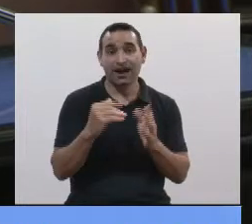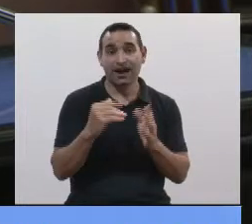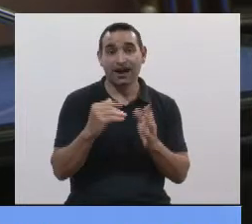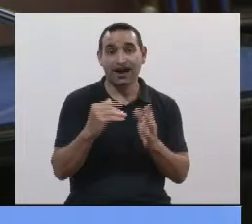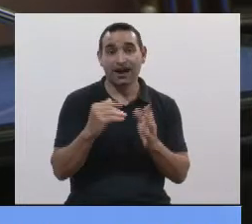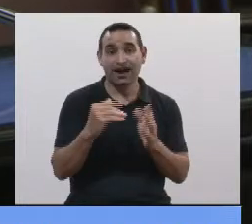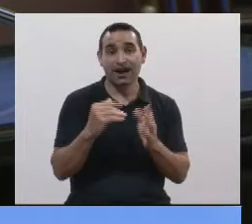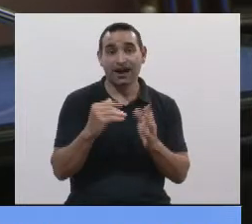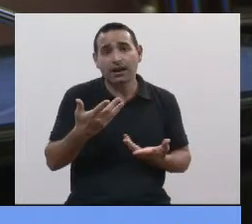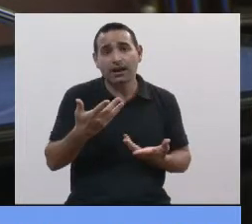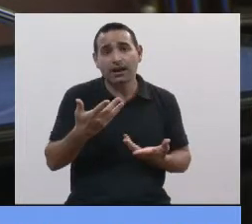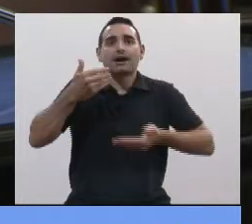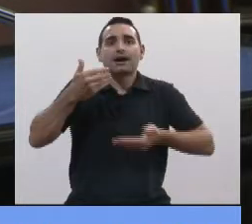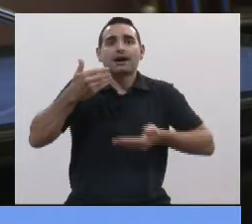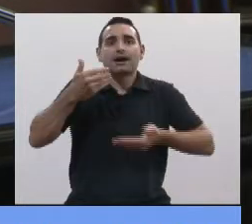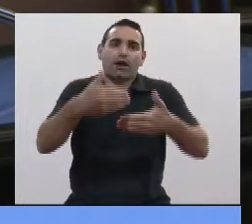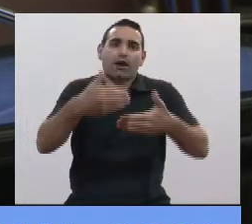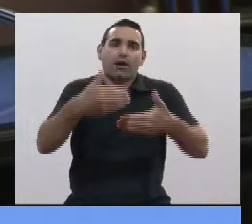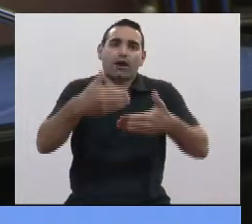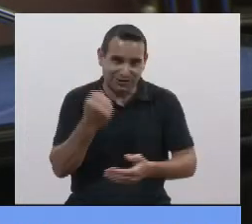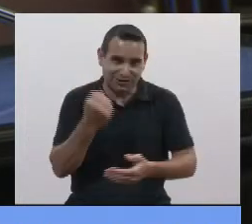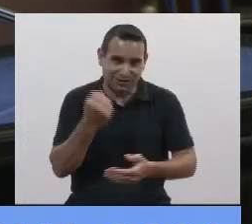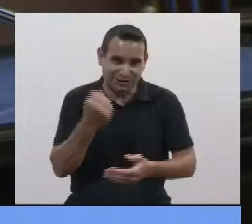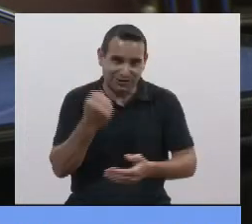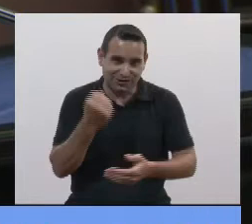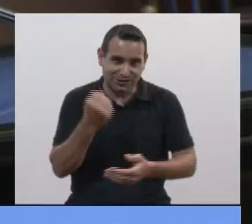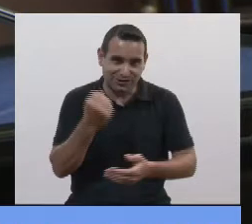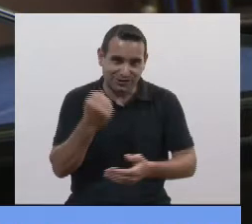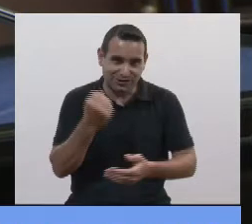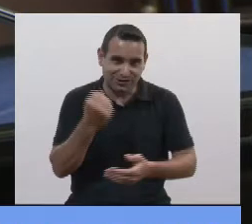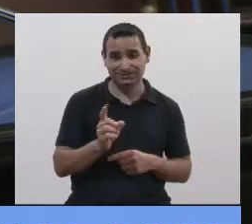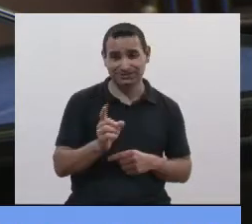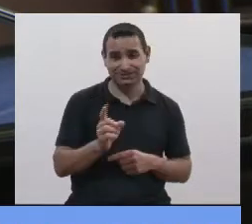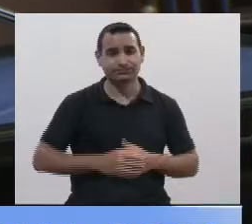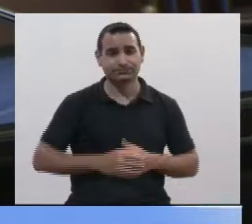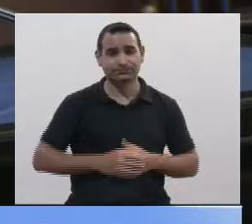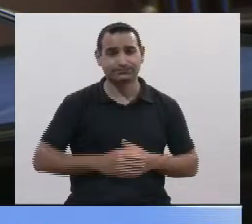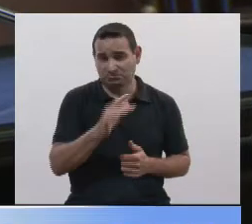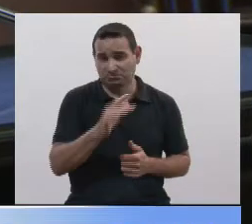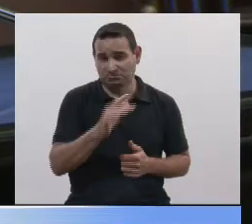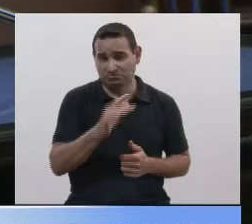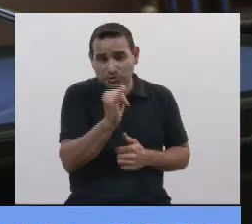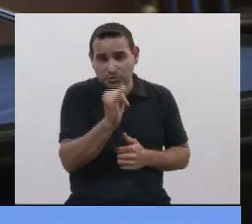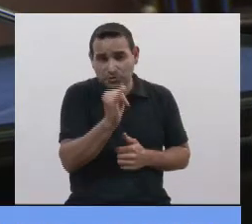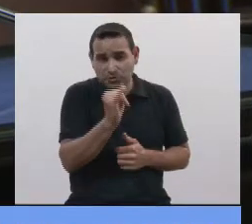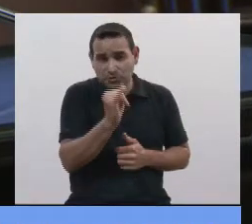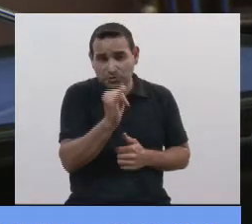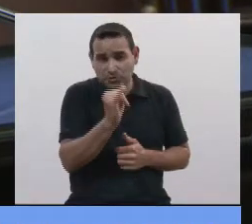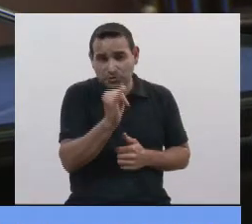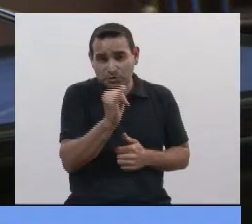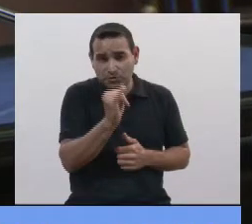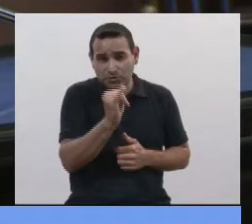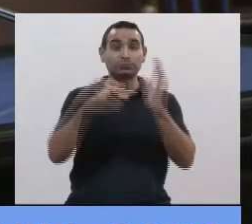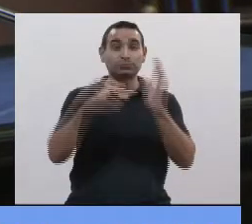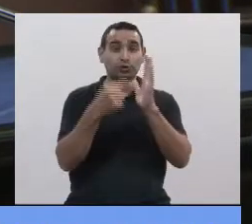Argentina vuelva a recuperar fuerza. Y no pasa eso. Por ejemplo, Ecuador de 6 puntos